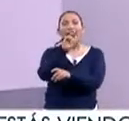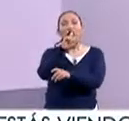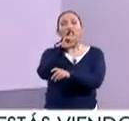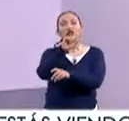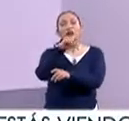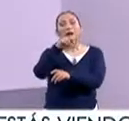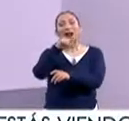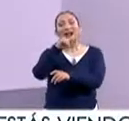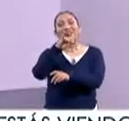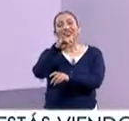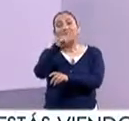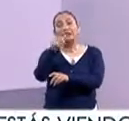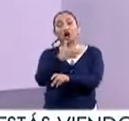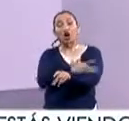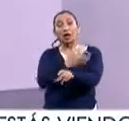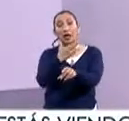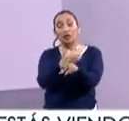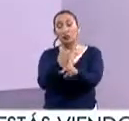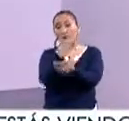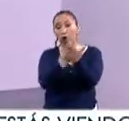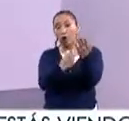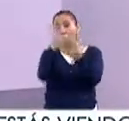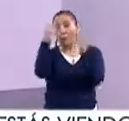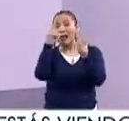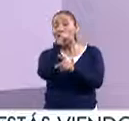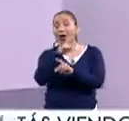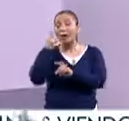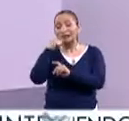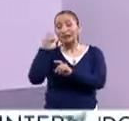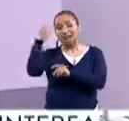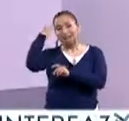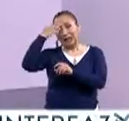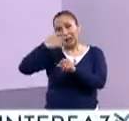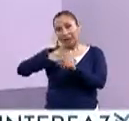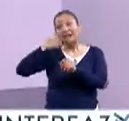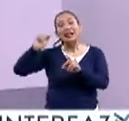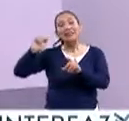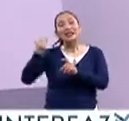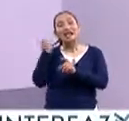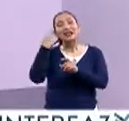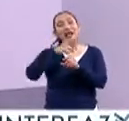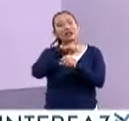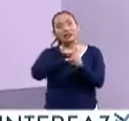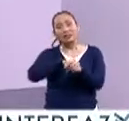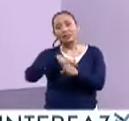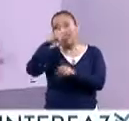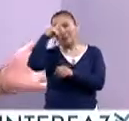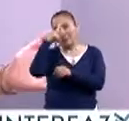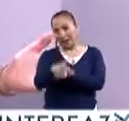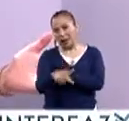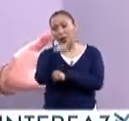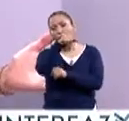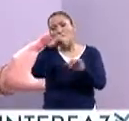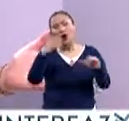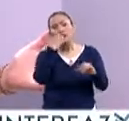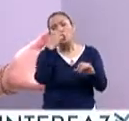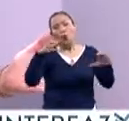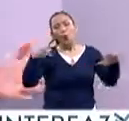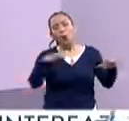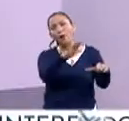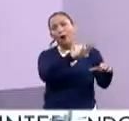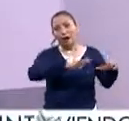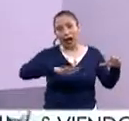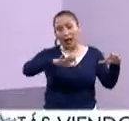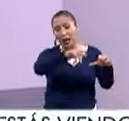martínez azúcar él es coordinador del programa de lenguas extranjeras del tecnológico nacional de mexico una institución que ha